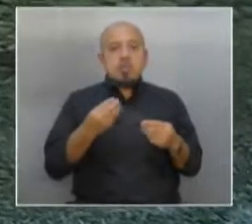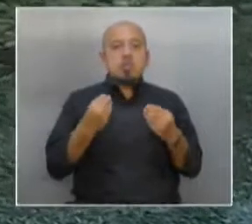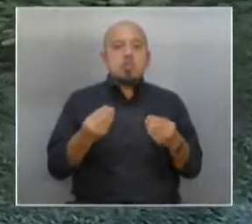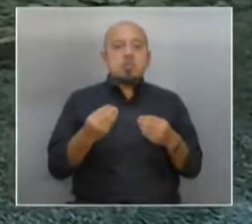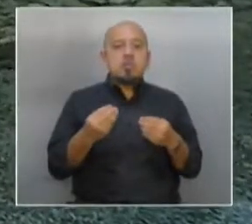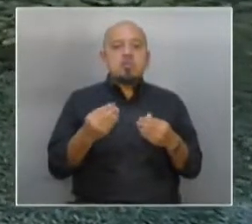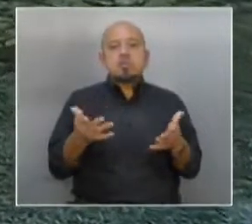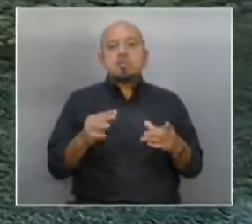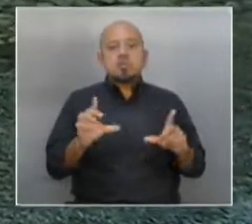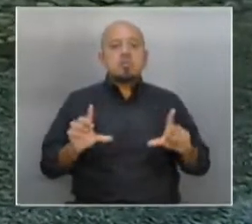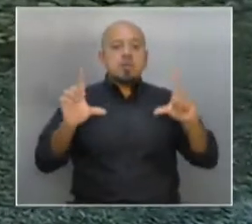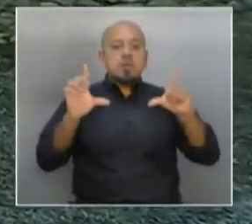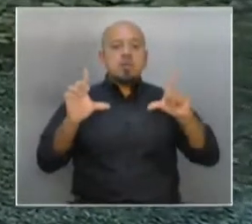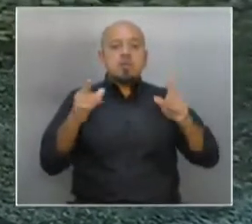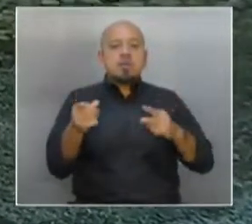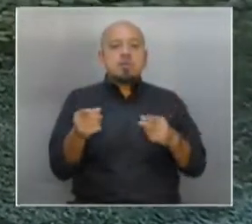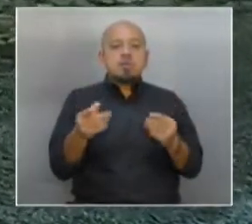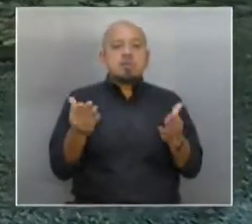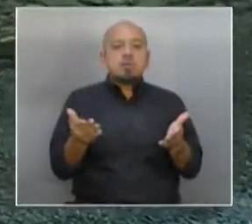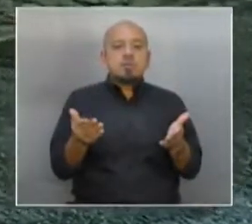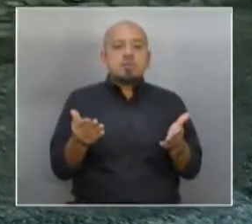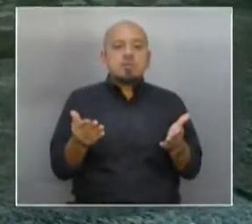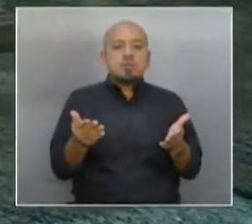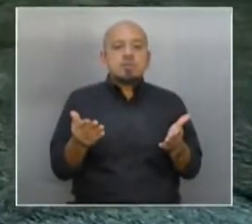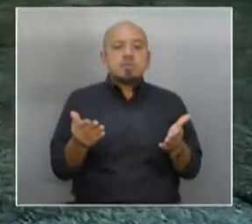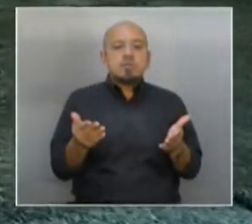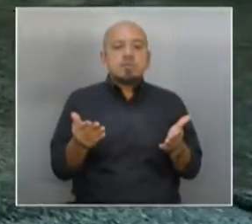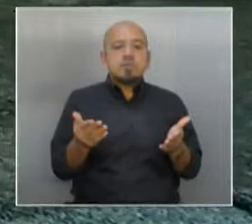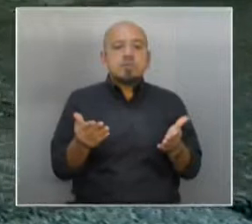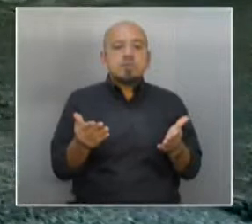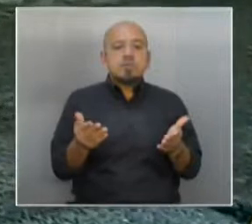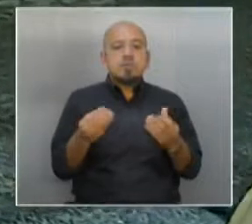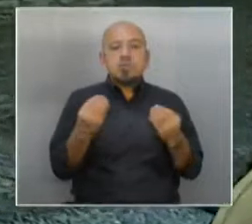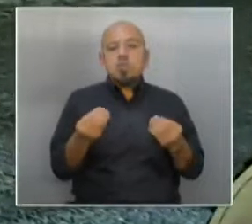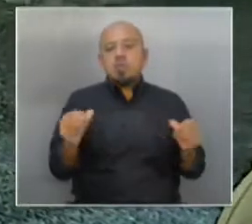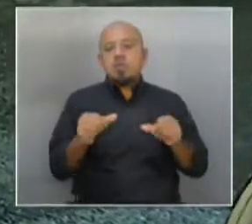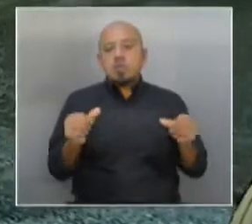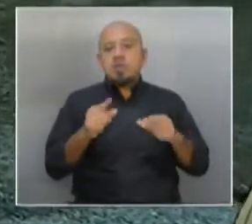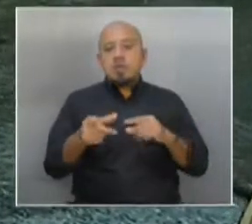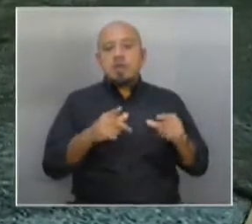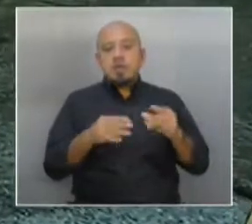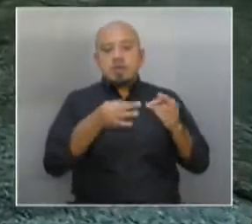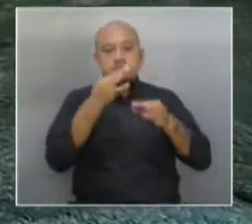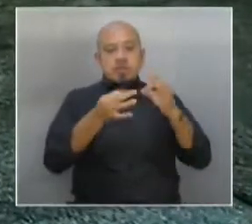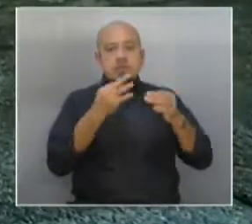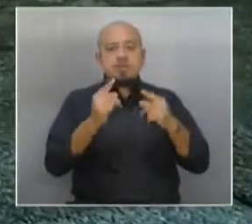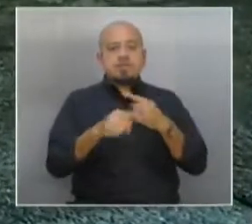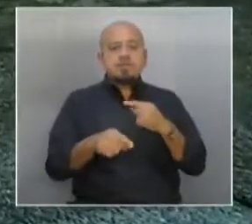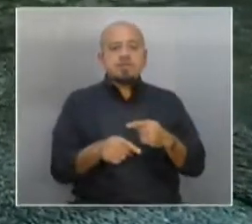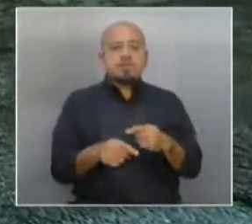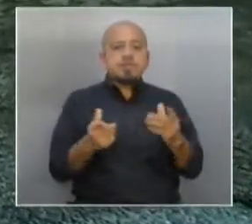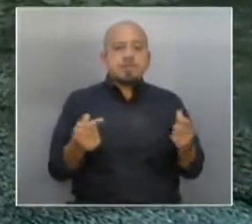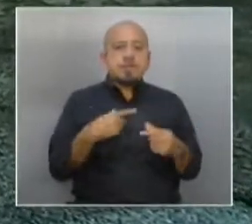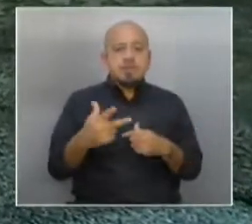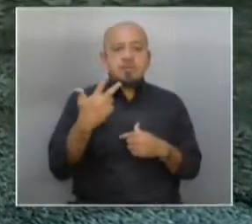una imagen, si queremos como, nada, partir de dónde es eso para llegar al mensaje. Nada, esos son como nuestros